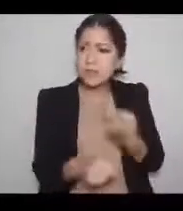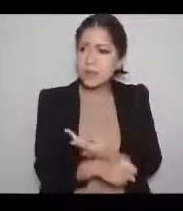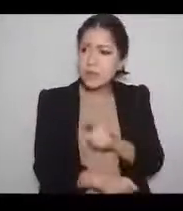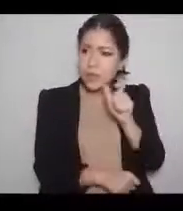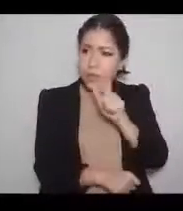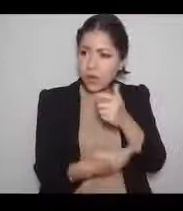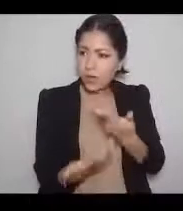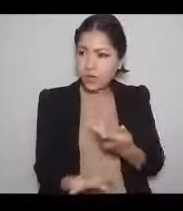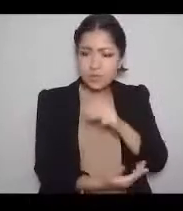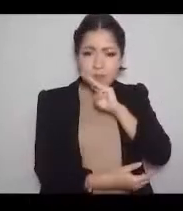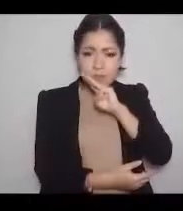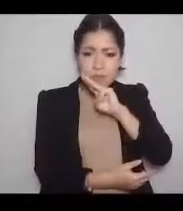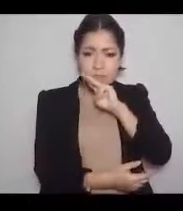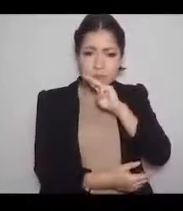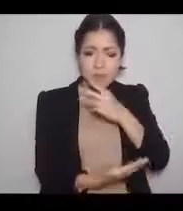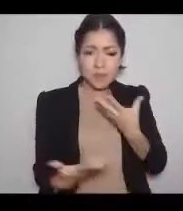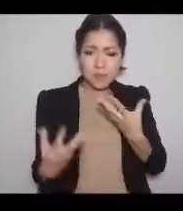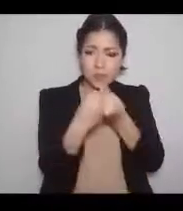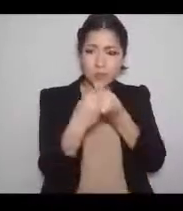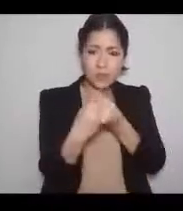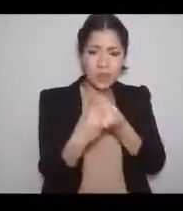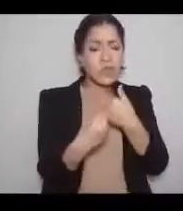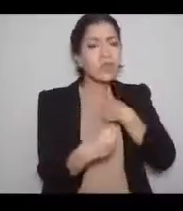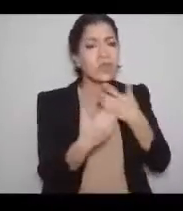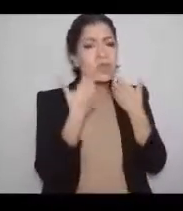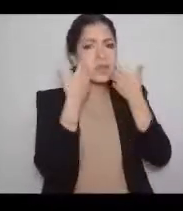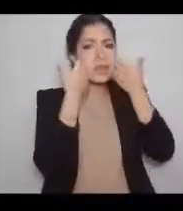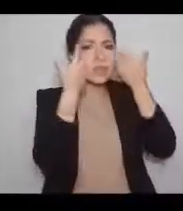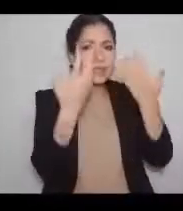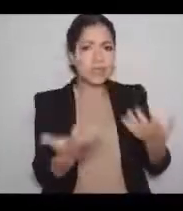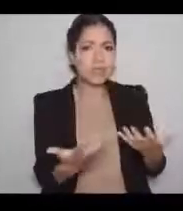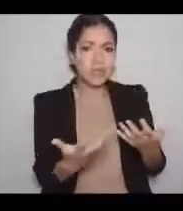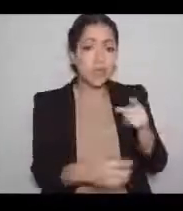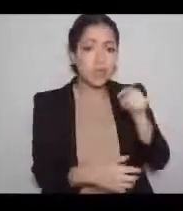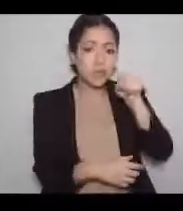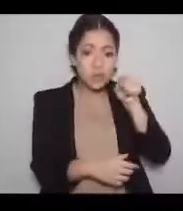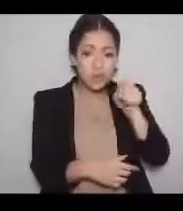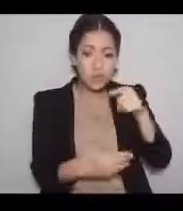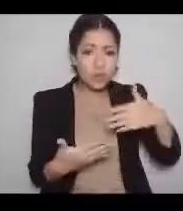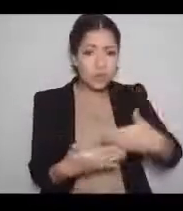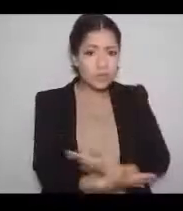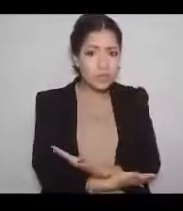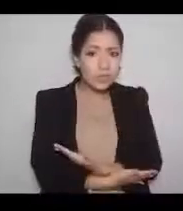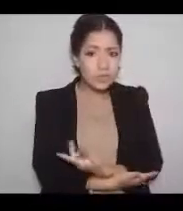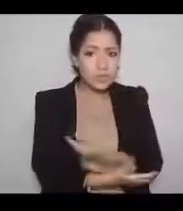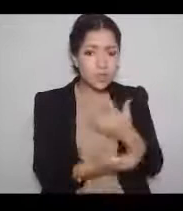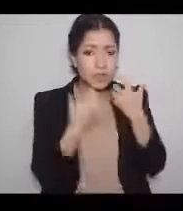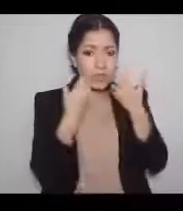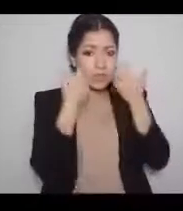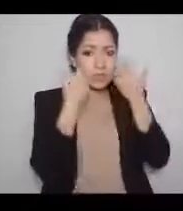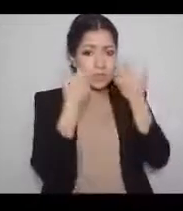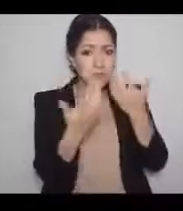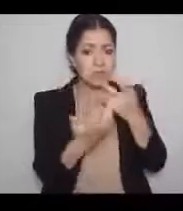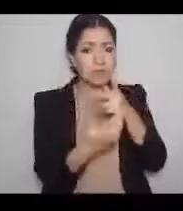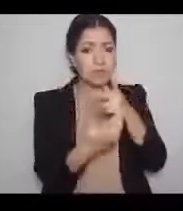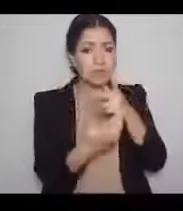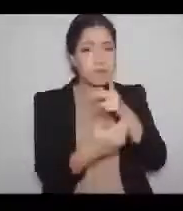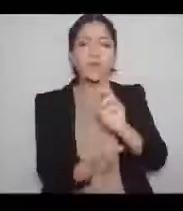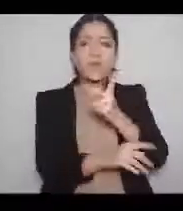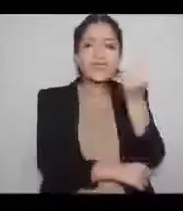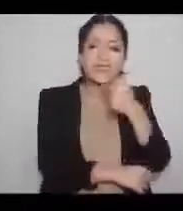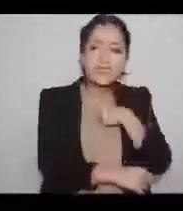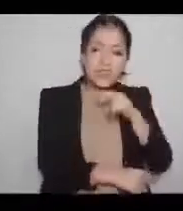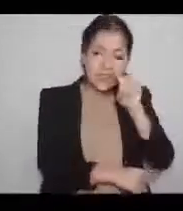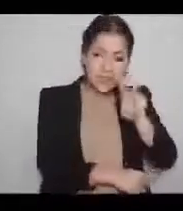parecemos. No necesito ser tu padre para querer ser tu padre. Eso me habría atado a tu madre, pero ella no quería